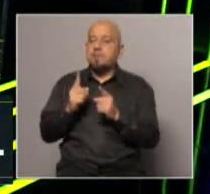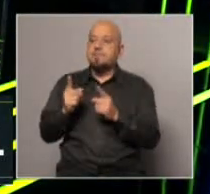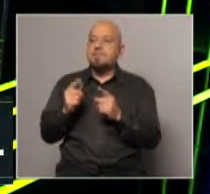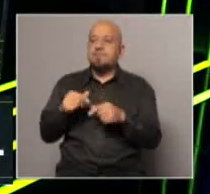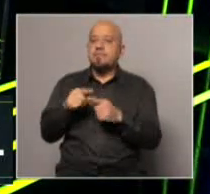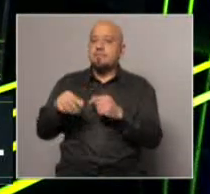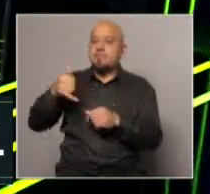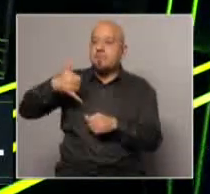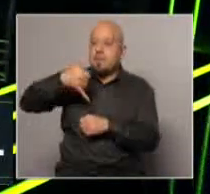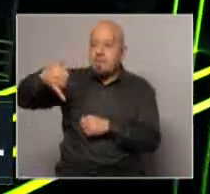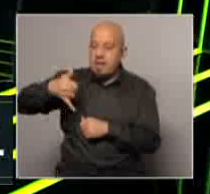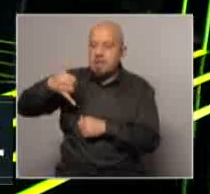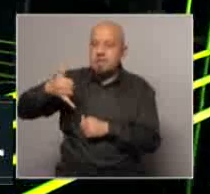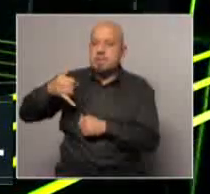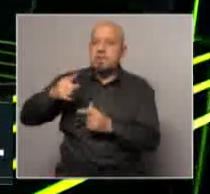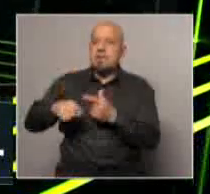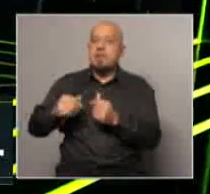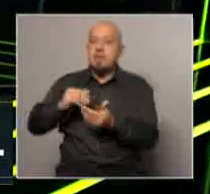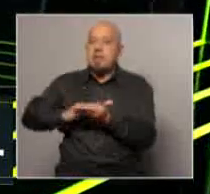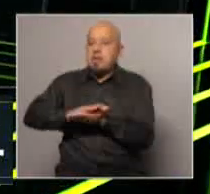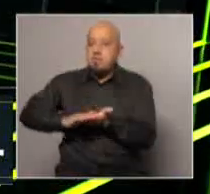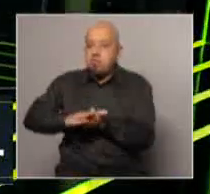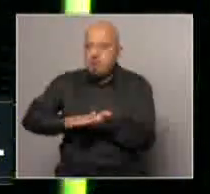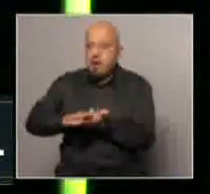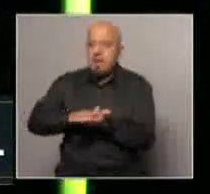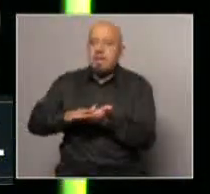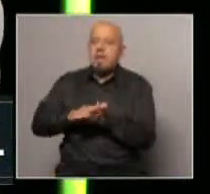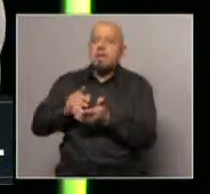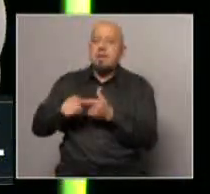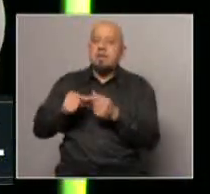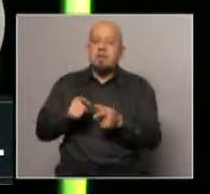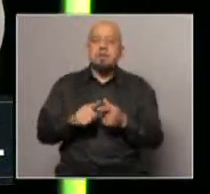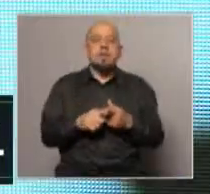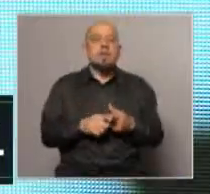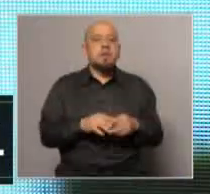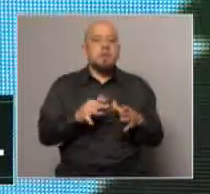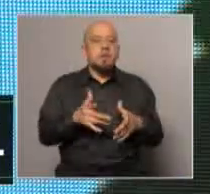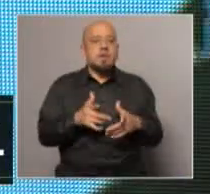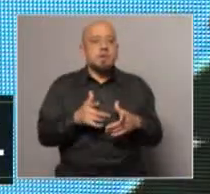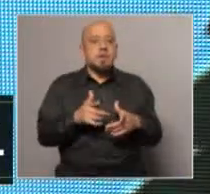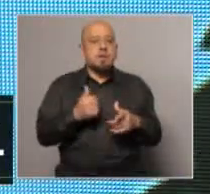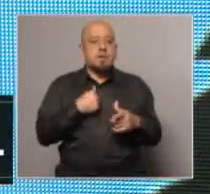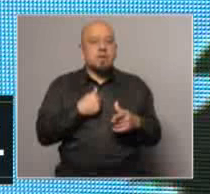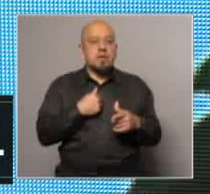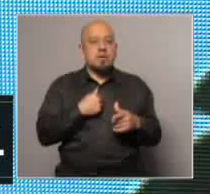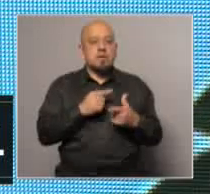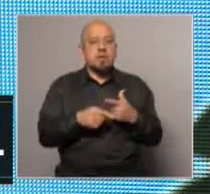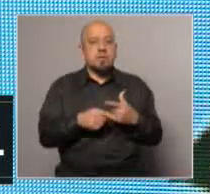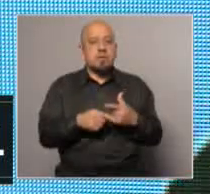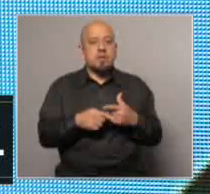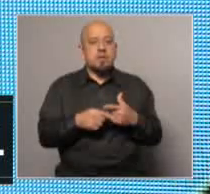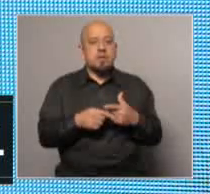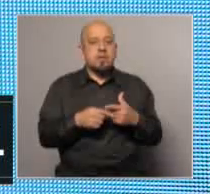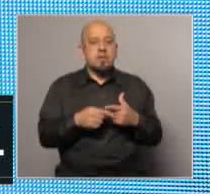los aceites o las pomadas. Ahí está. De los tributos que pagamos al prohibicionismo es